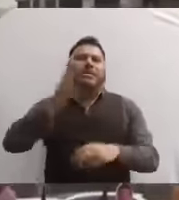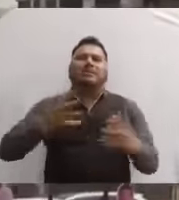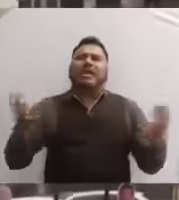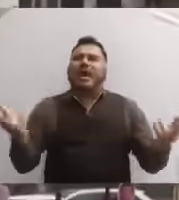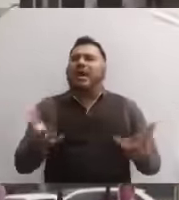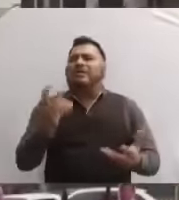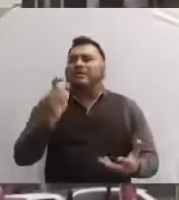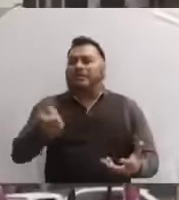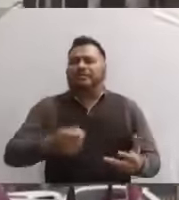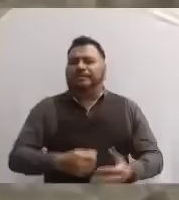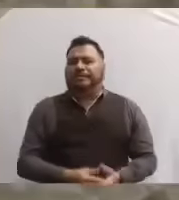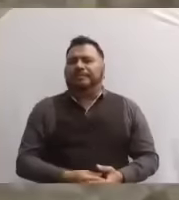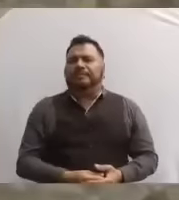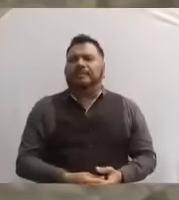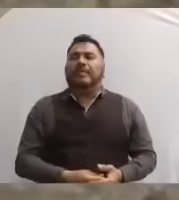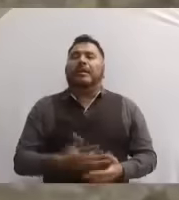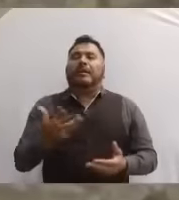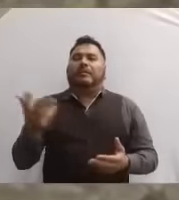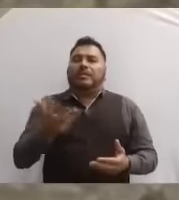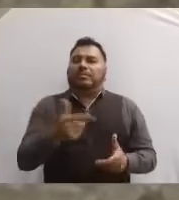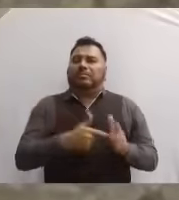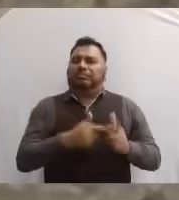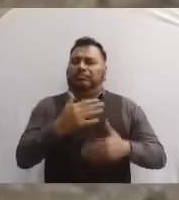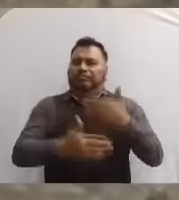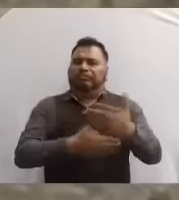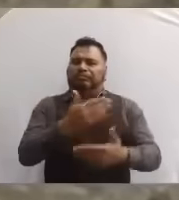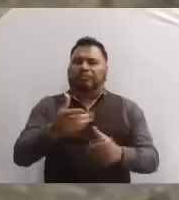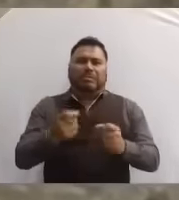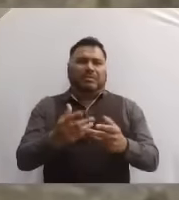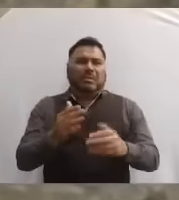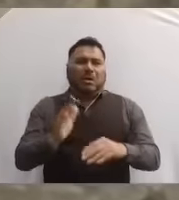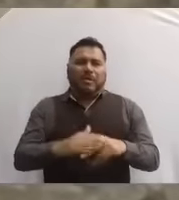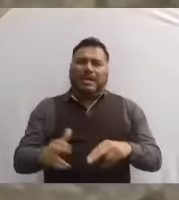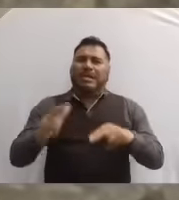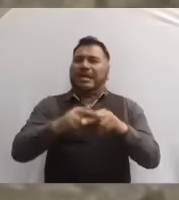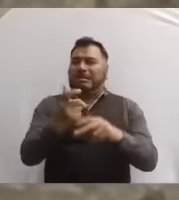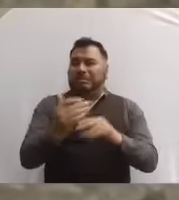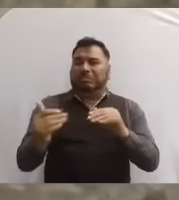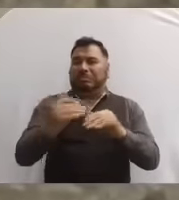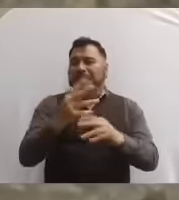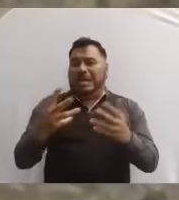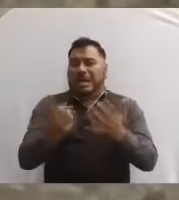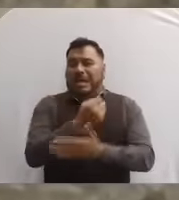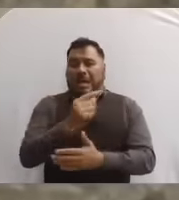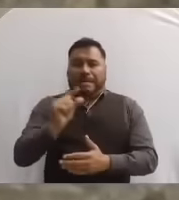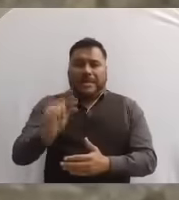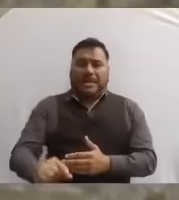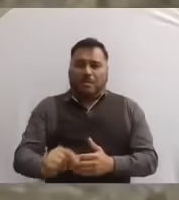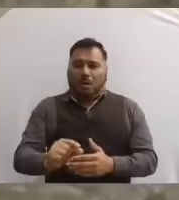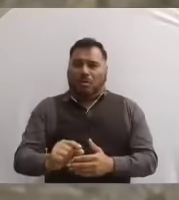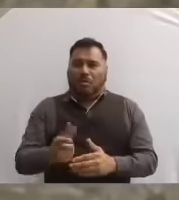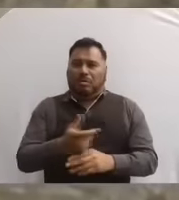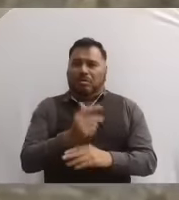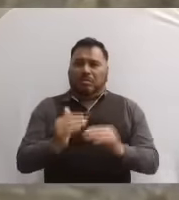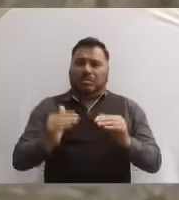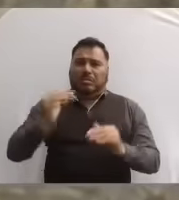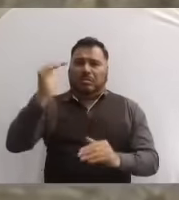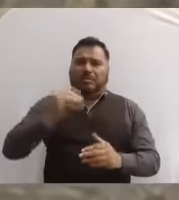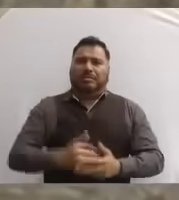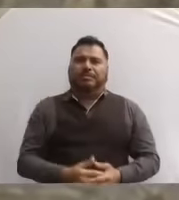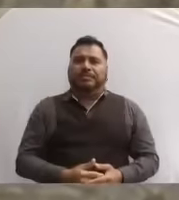vamos a hacer? Vamos a seguir aumentando el salario mínimo.